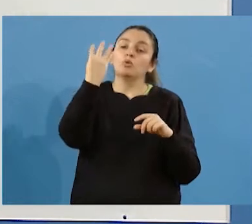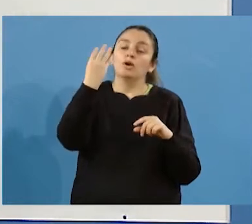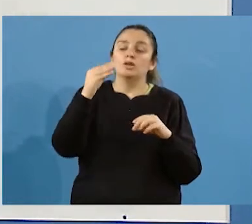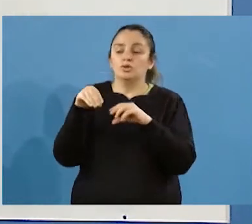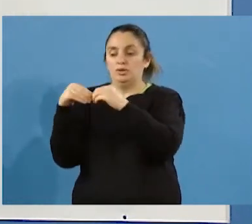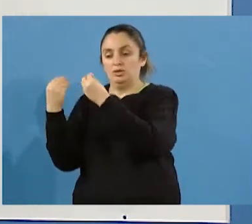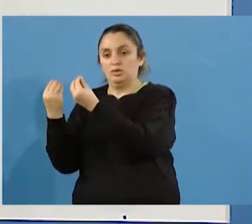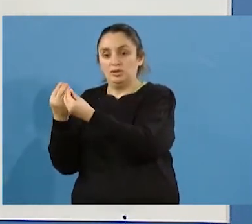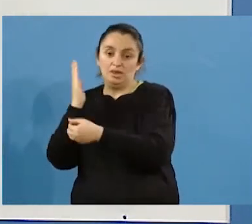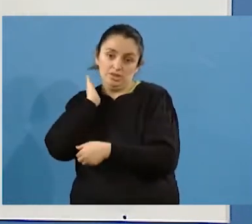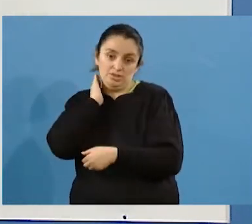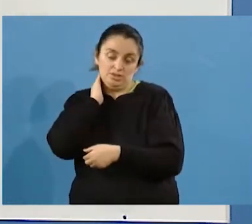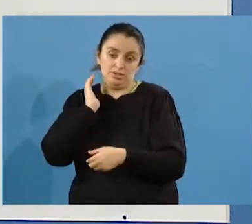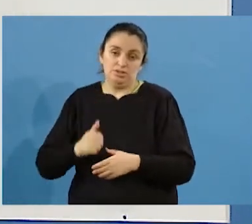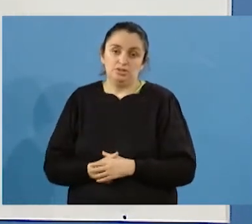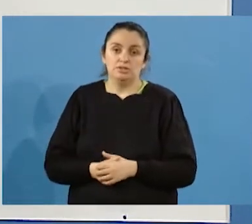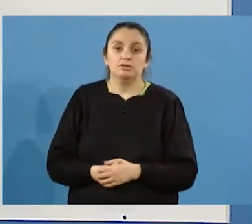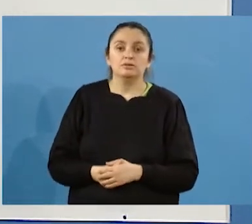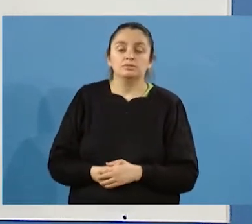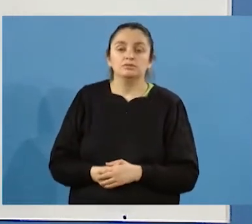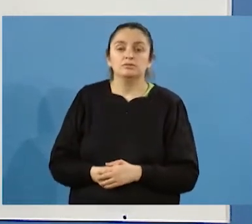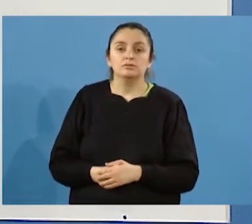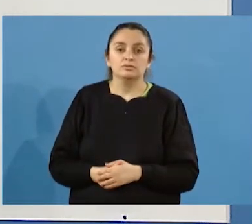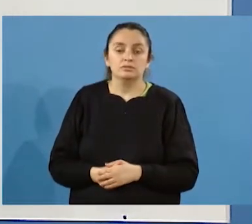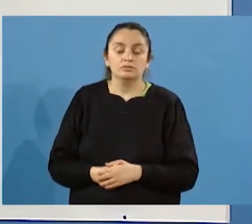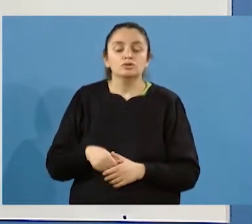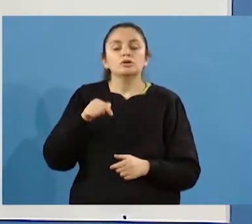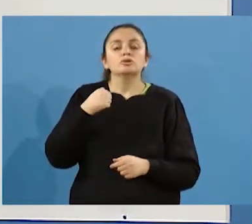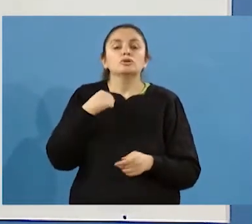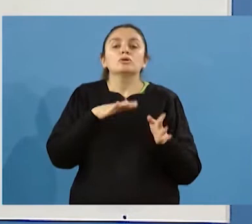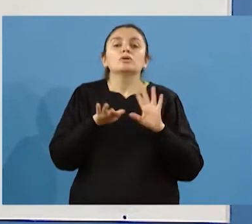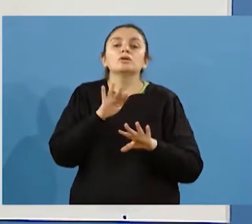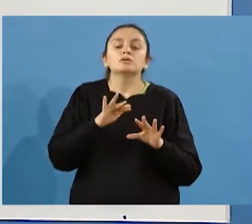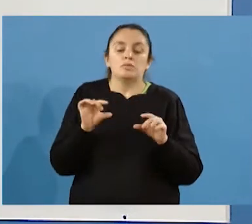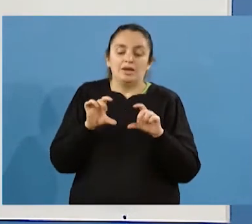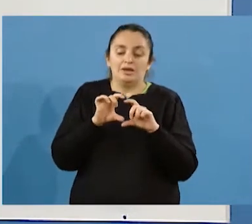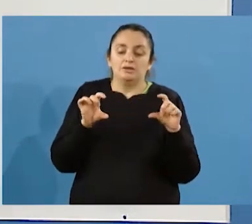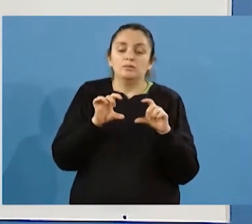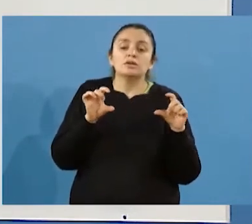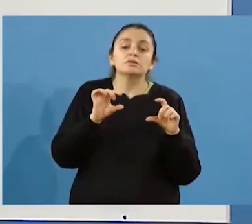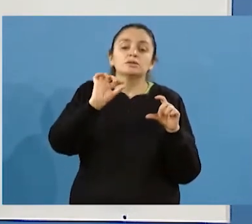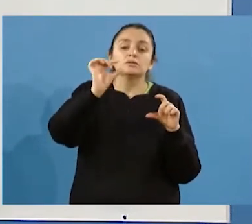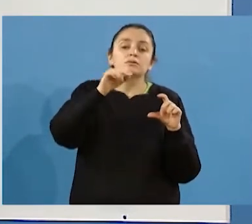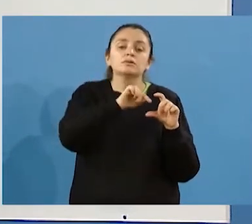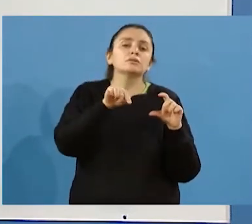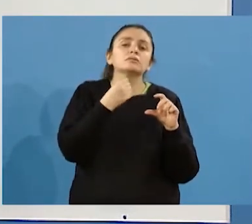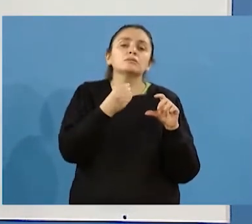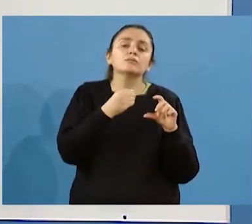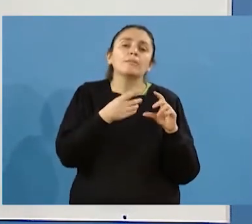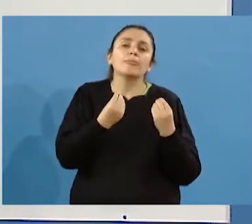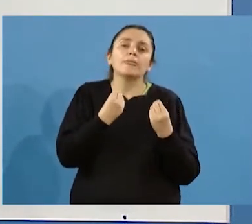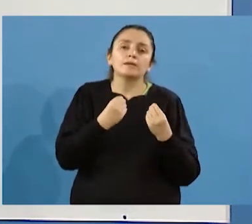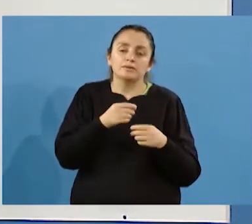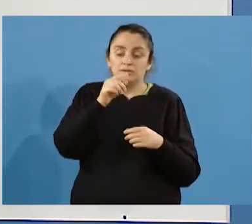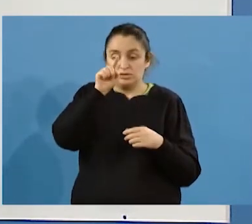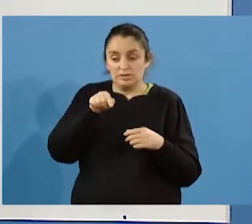resultado 16 entonces qué tendría que hacer para poder encontrar la base de esa potencia sacar la